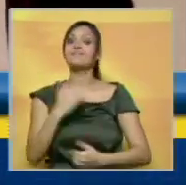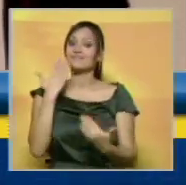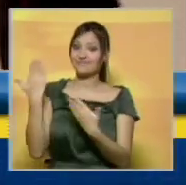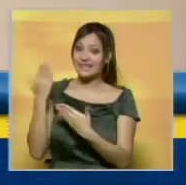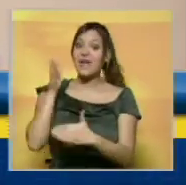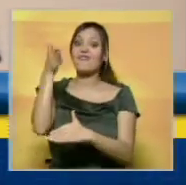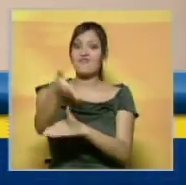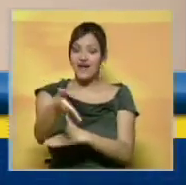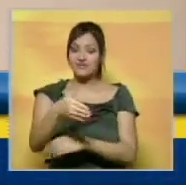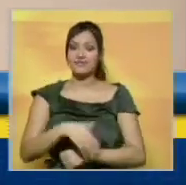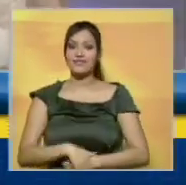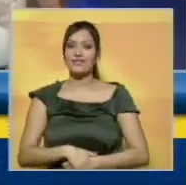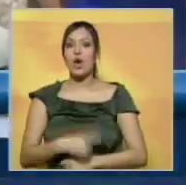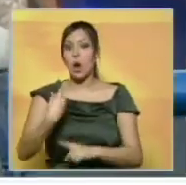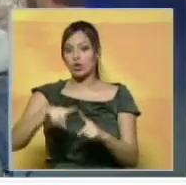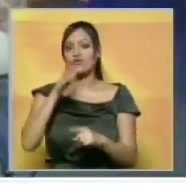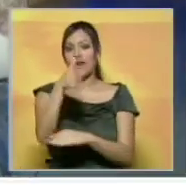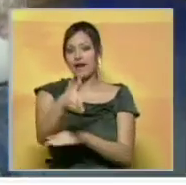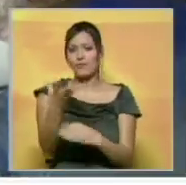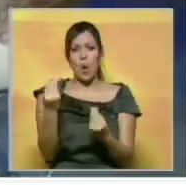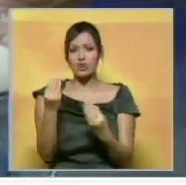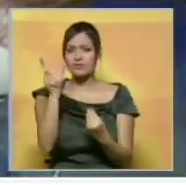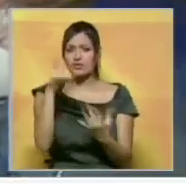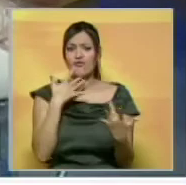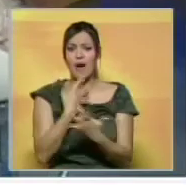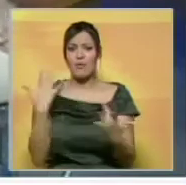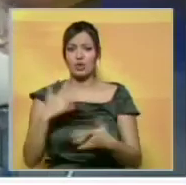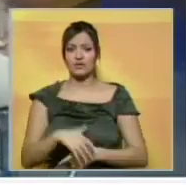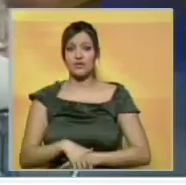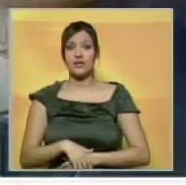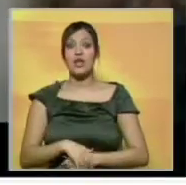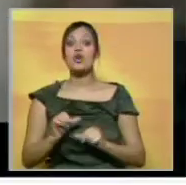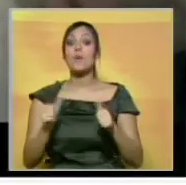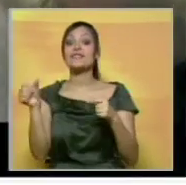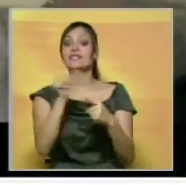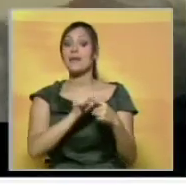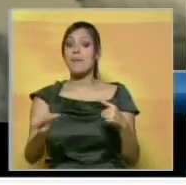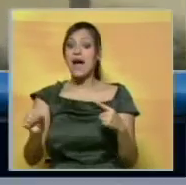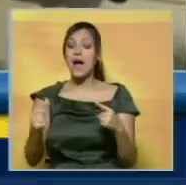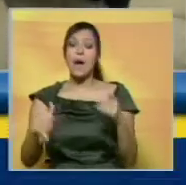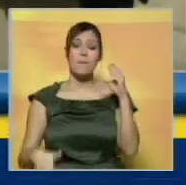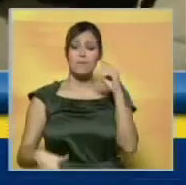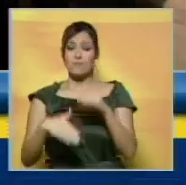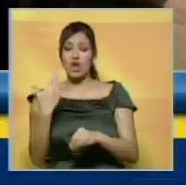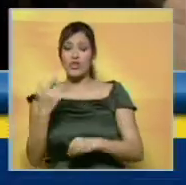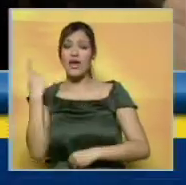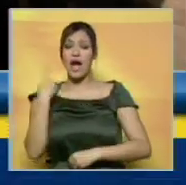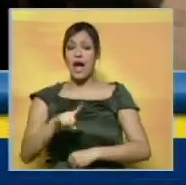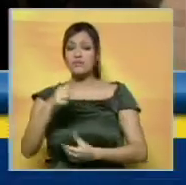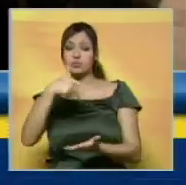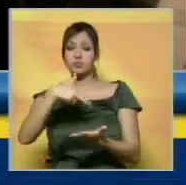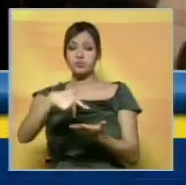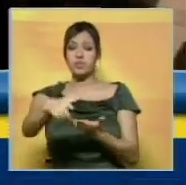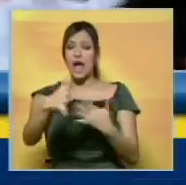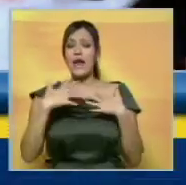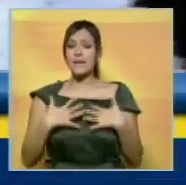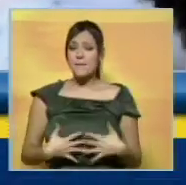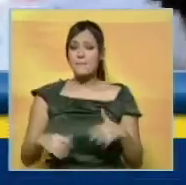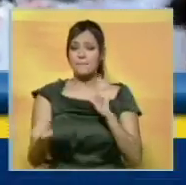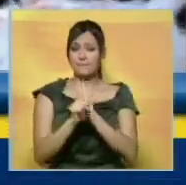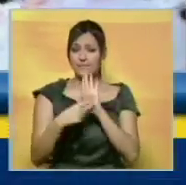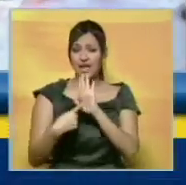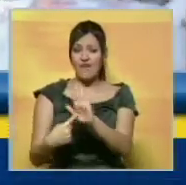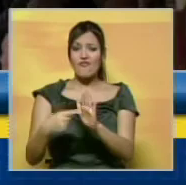Punk, Stevie Wonder y Pharrell. Y comenzó la Semana de la Moda en París. Con el desfile de la marca On Aura Touveau, la